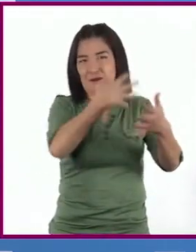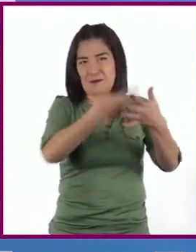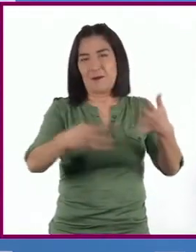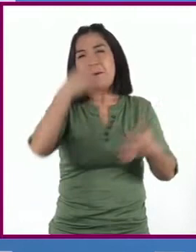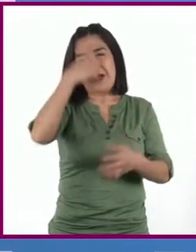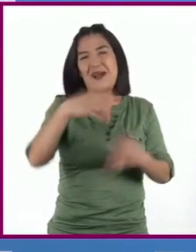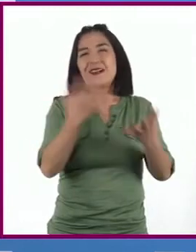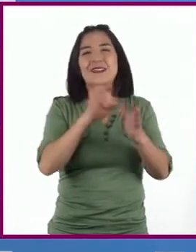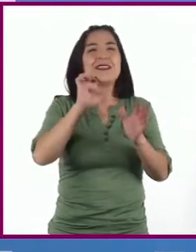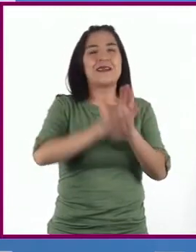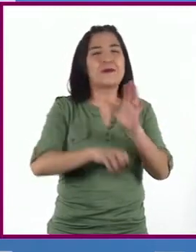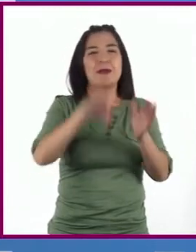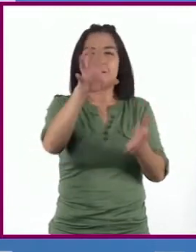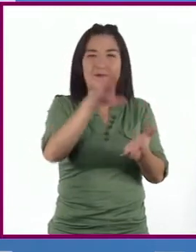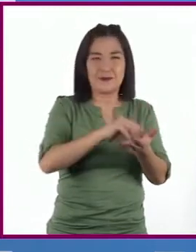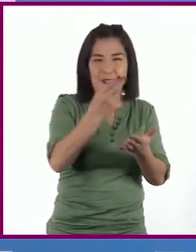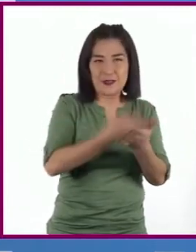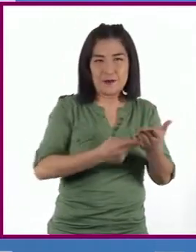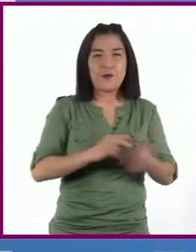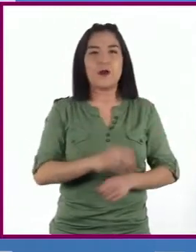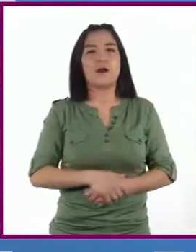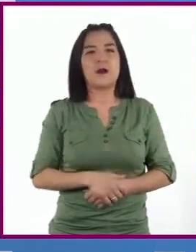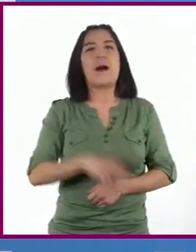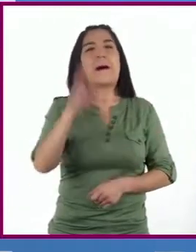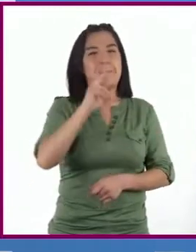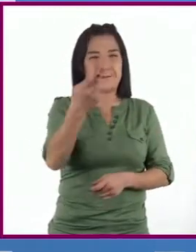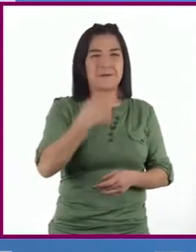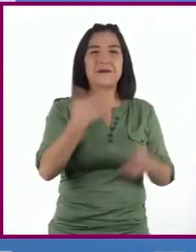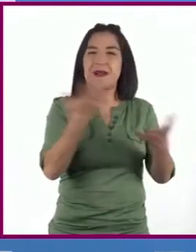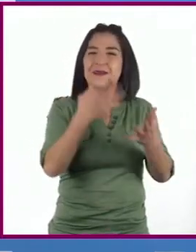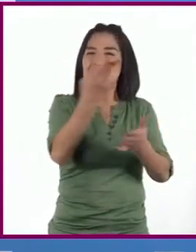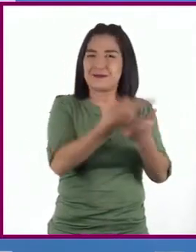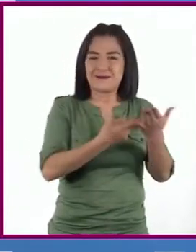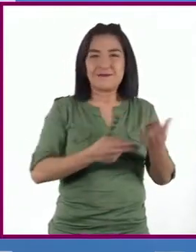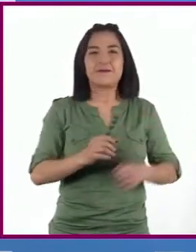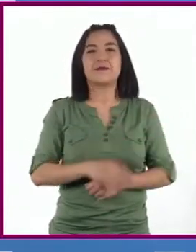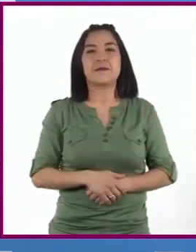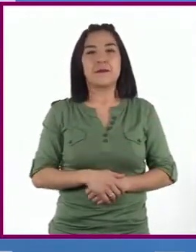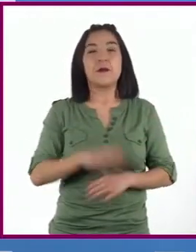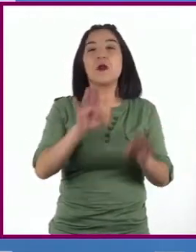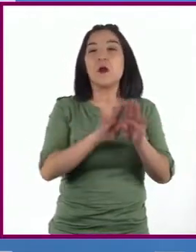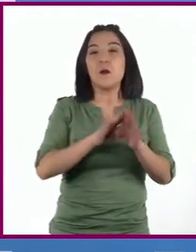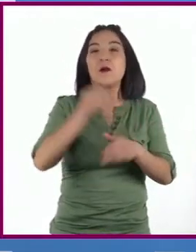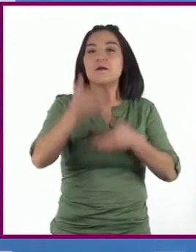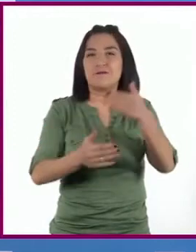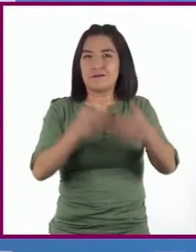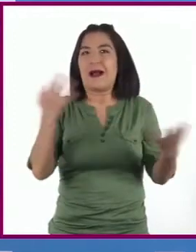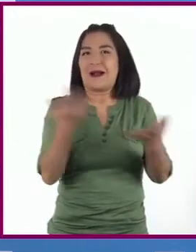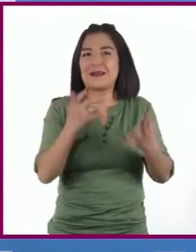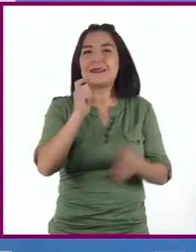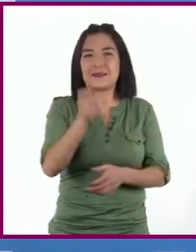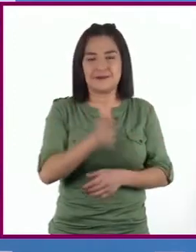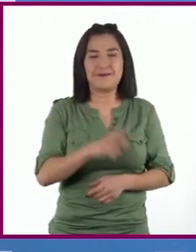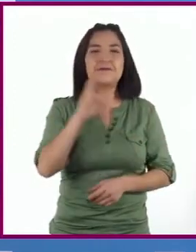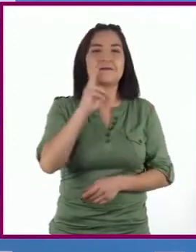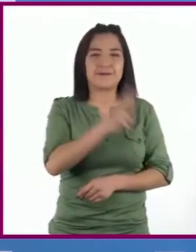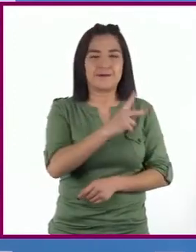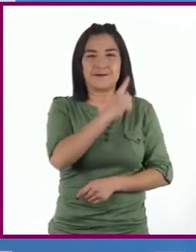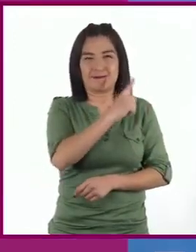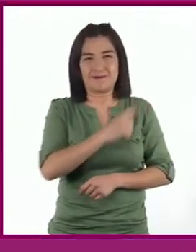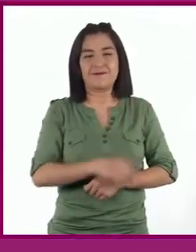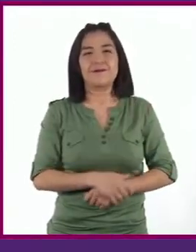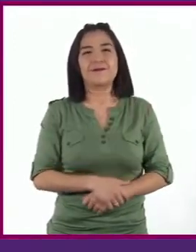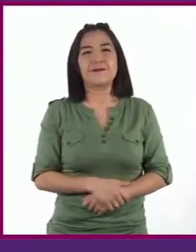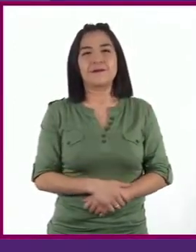la simulación. Vamos a construirlo juntos. Los pasos para hacer la simulación son los siguientes.